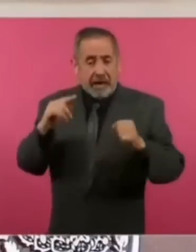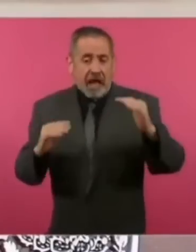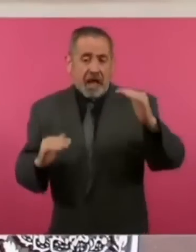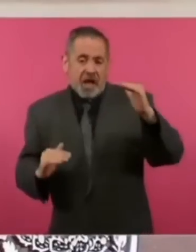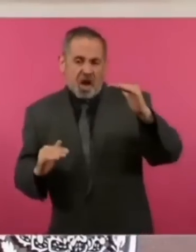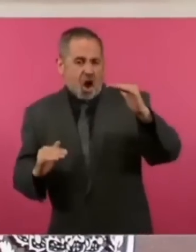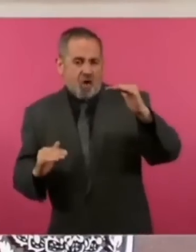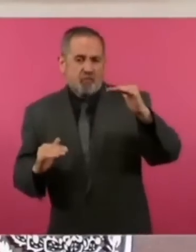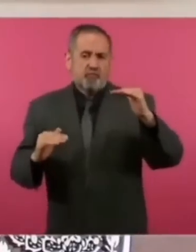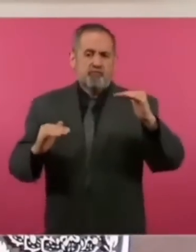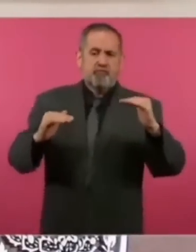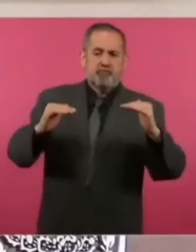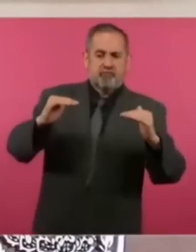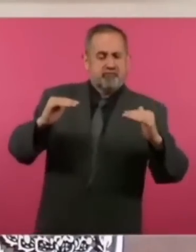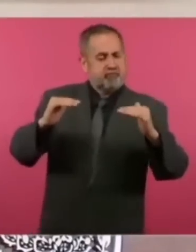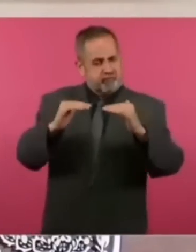desigualdad